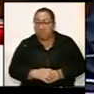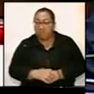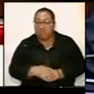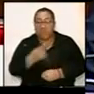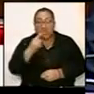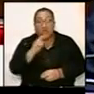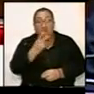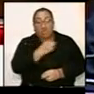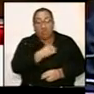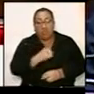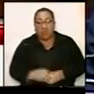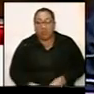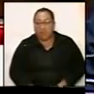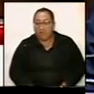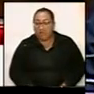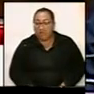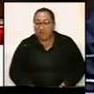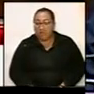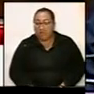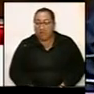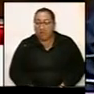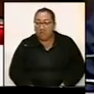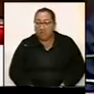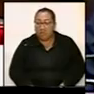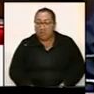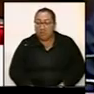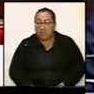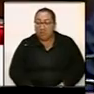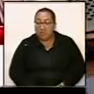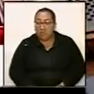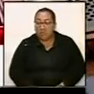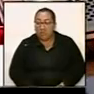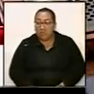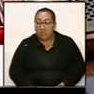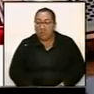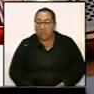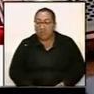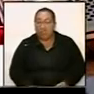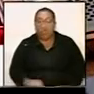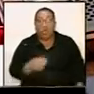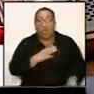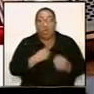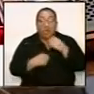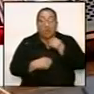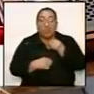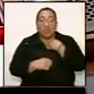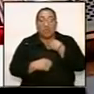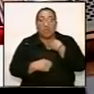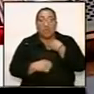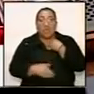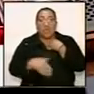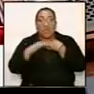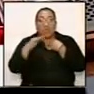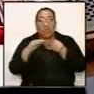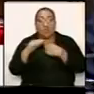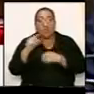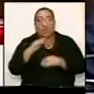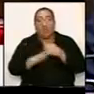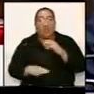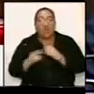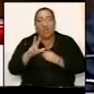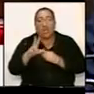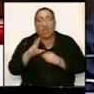Señor Premier, este es un gobierno de crecimiento económico bajo, 3%, hoy